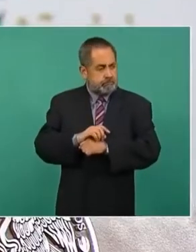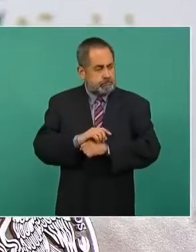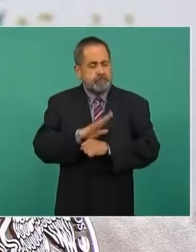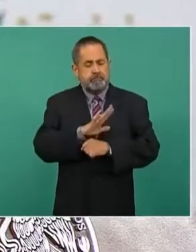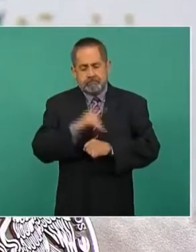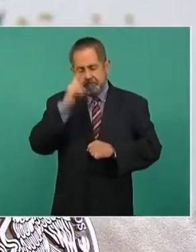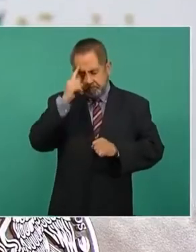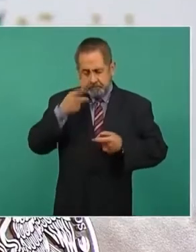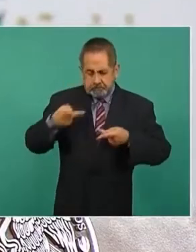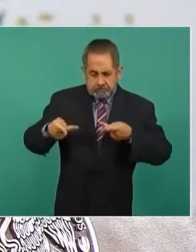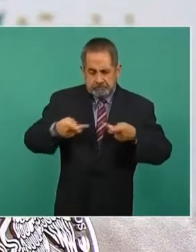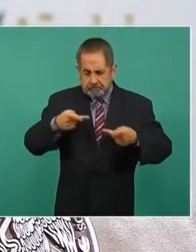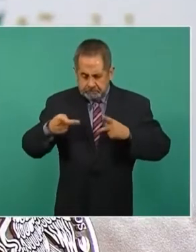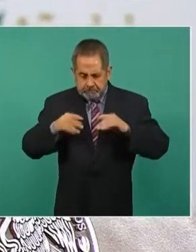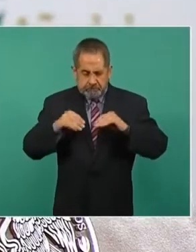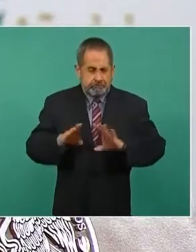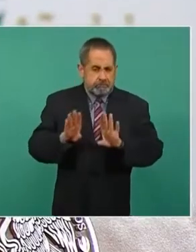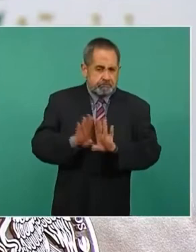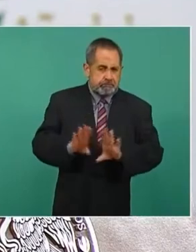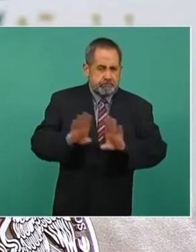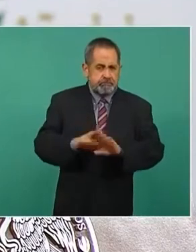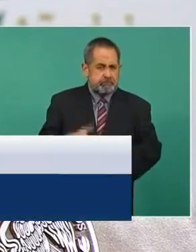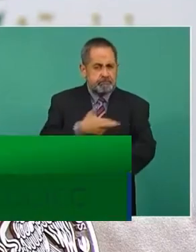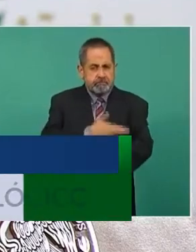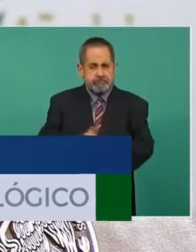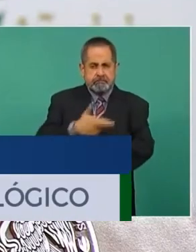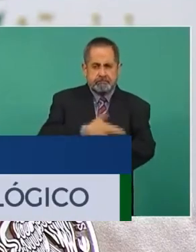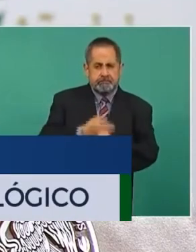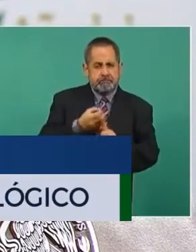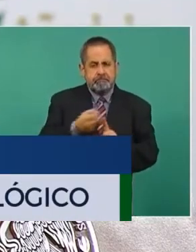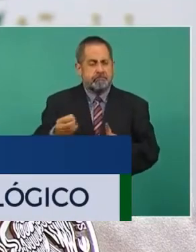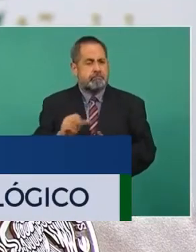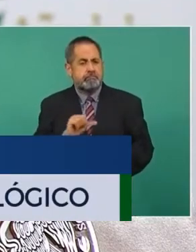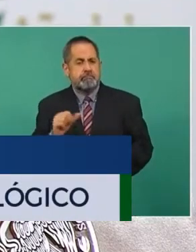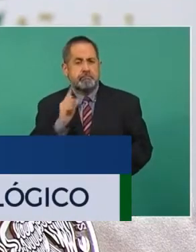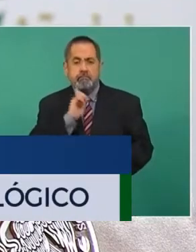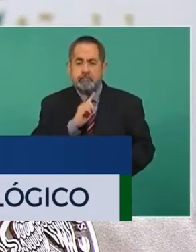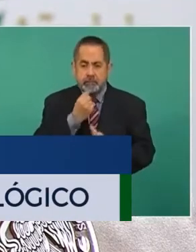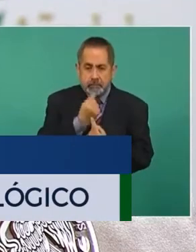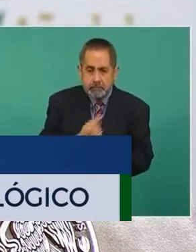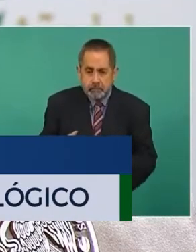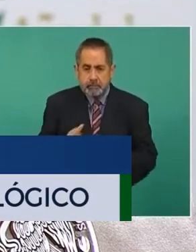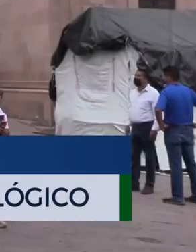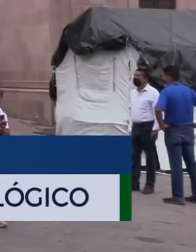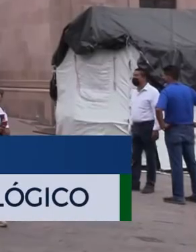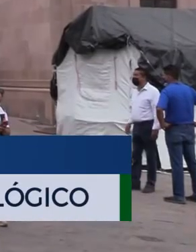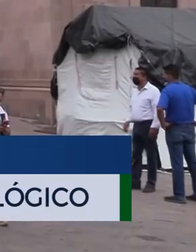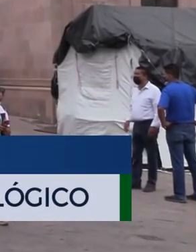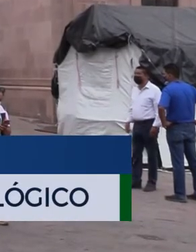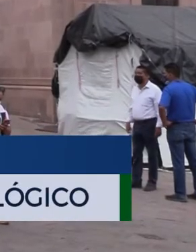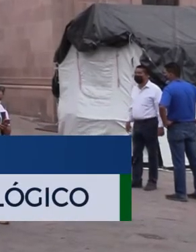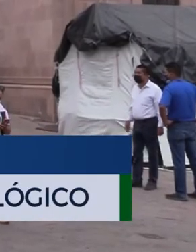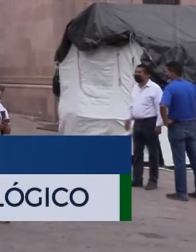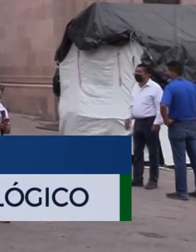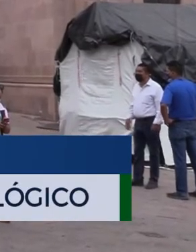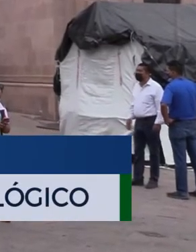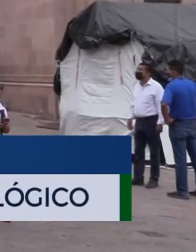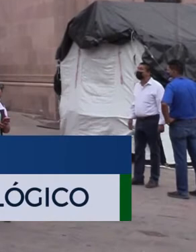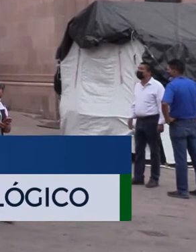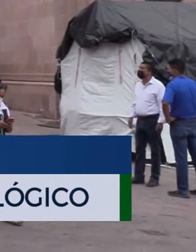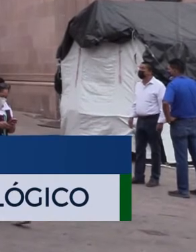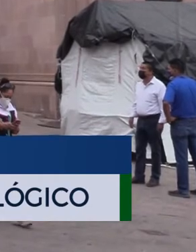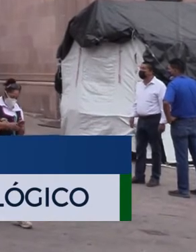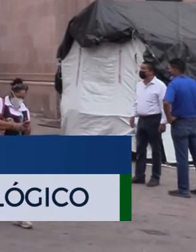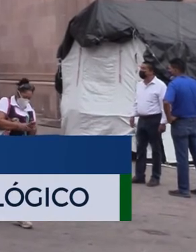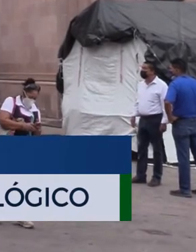la secretaria de salud al anunciar la nueva semaforización de riesgo epidemiológico para todo el país para los próximos 15 días